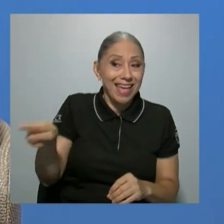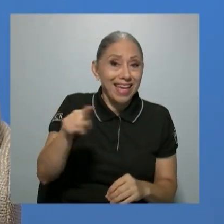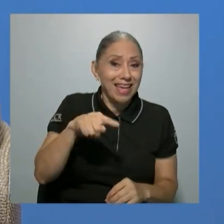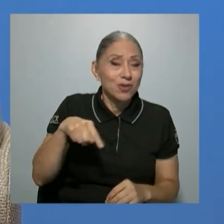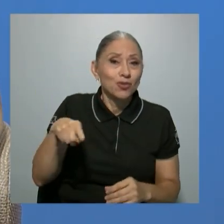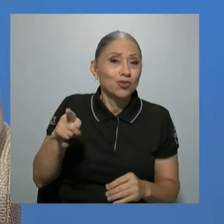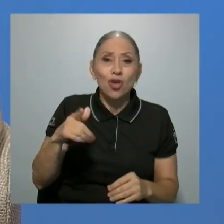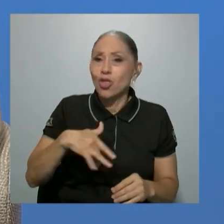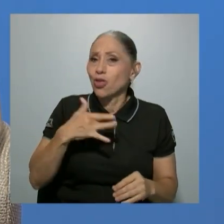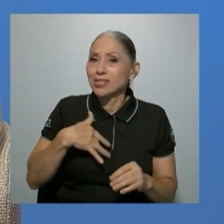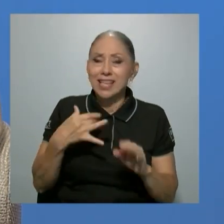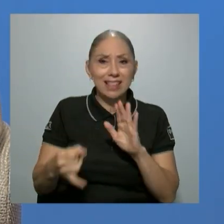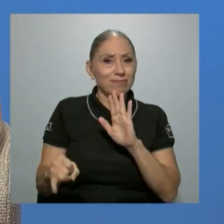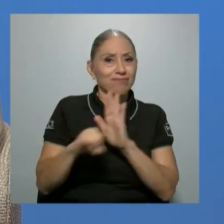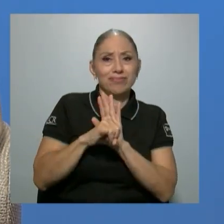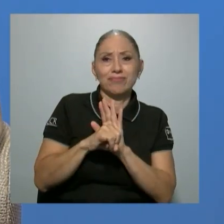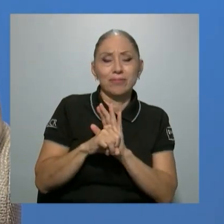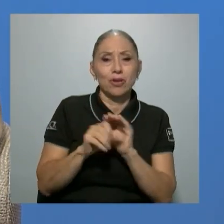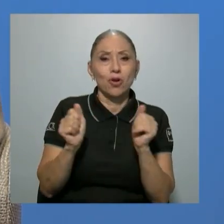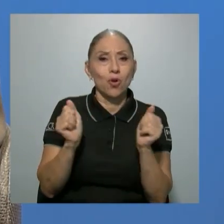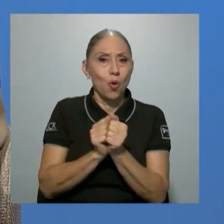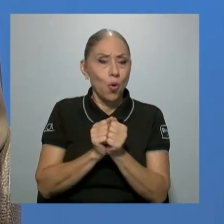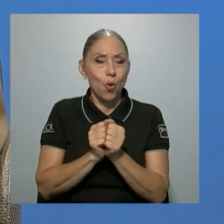se identifican con